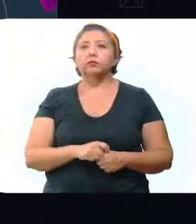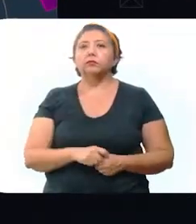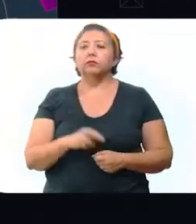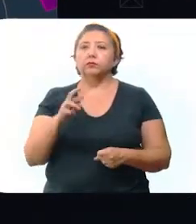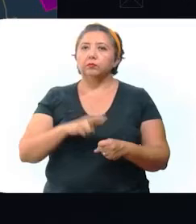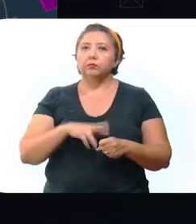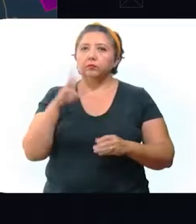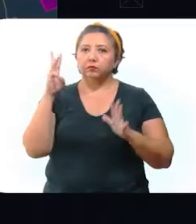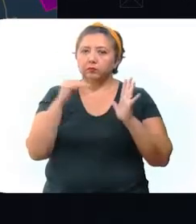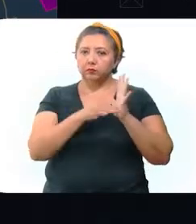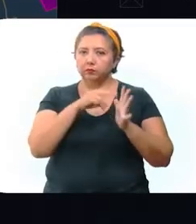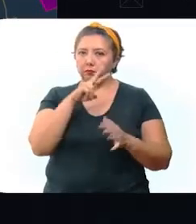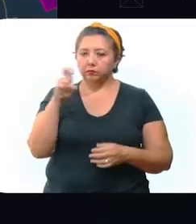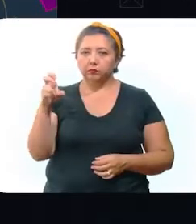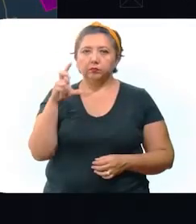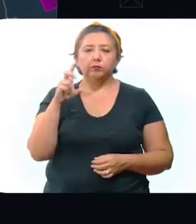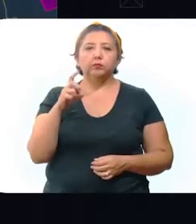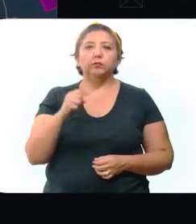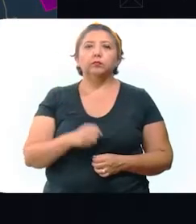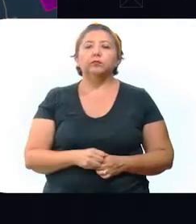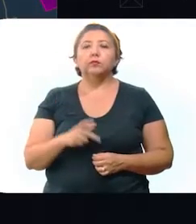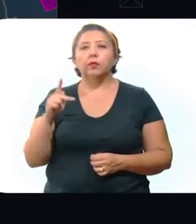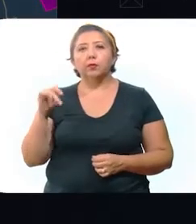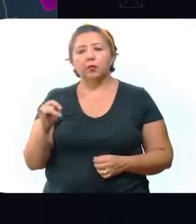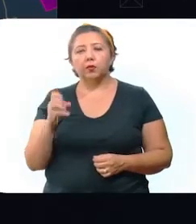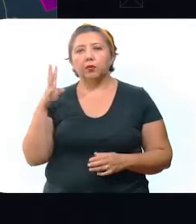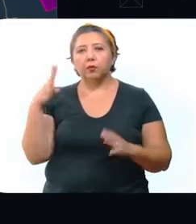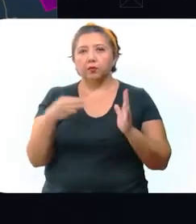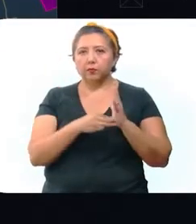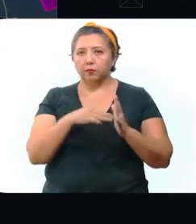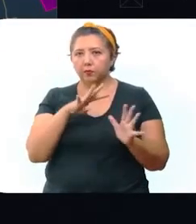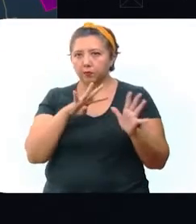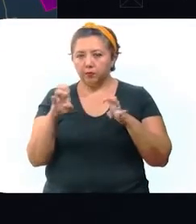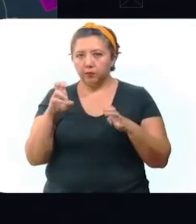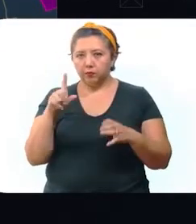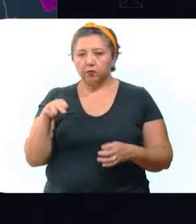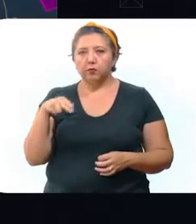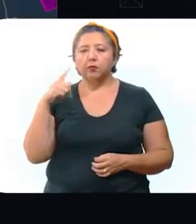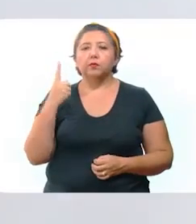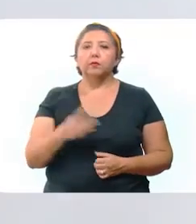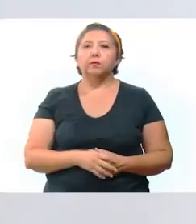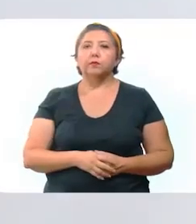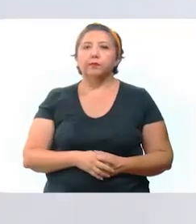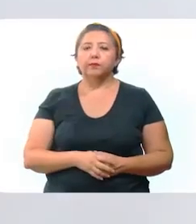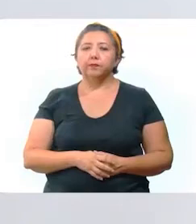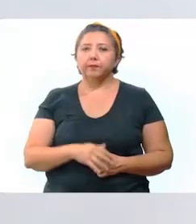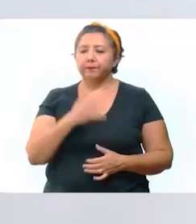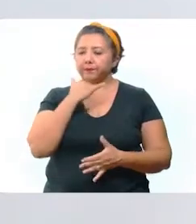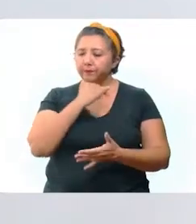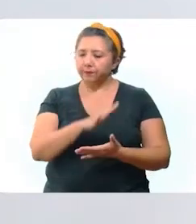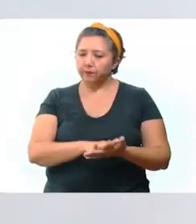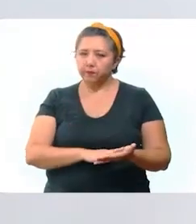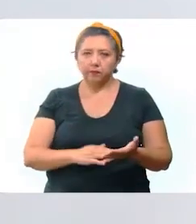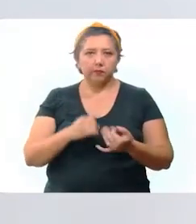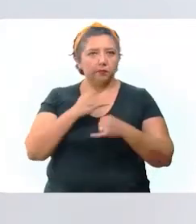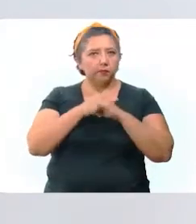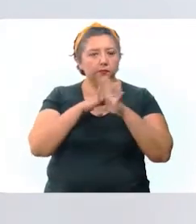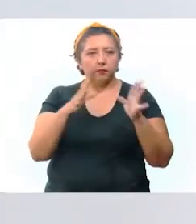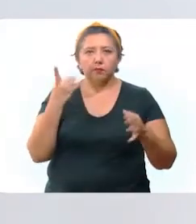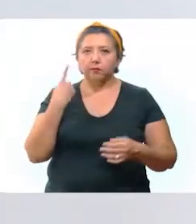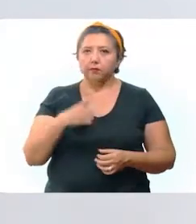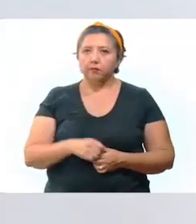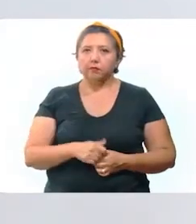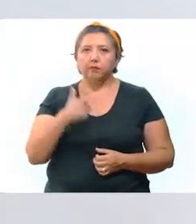la zona sur 3.230 y en la zona poniente 4.981. Lamentablemente en este parte